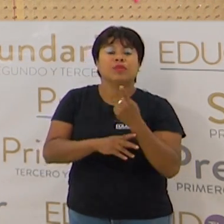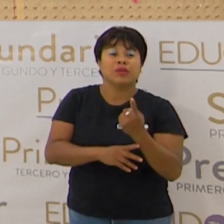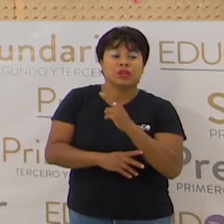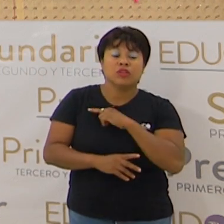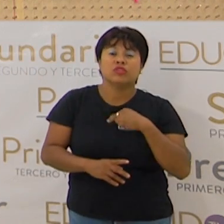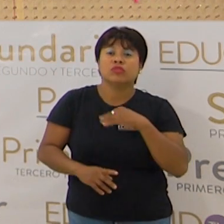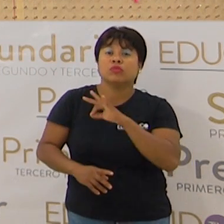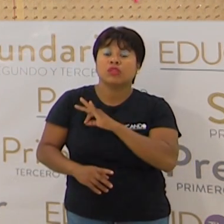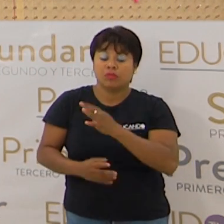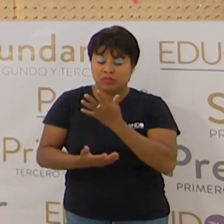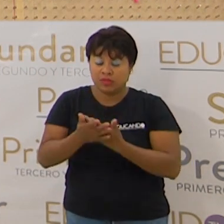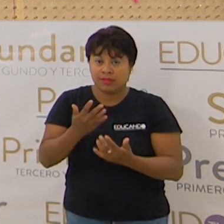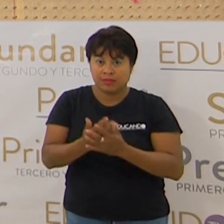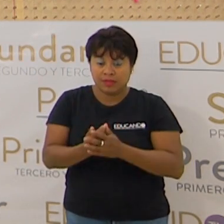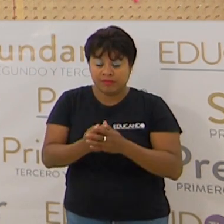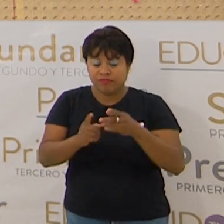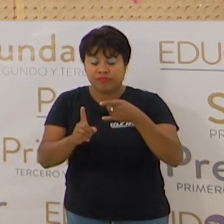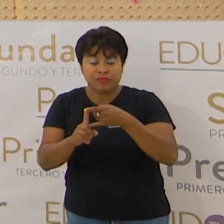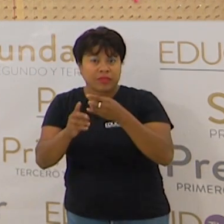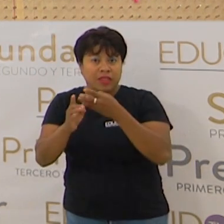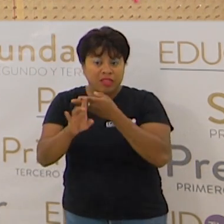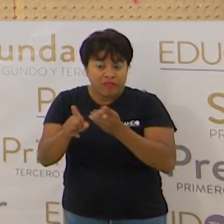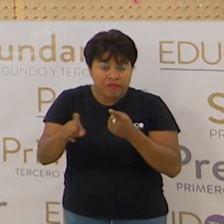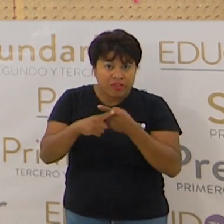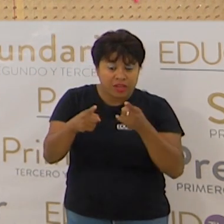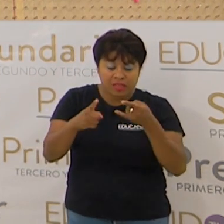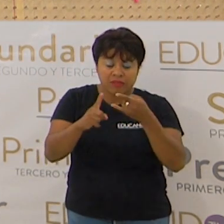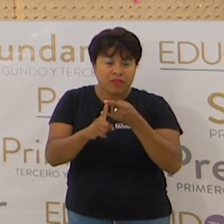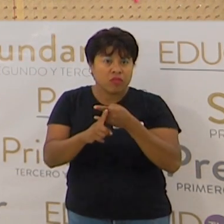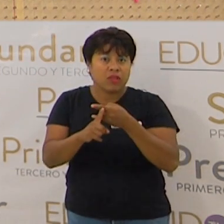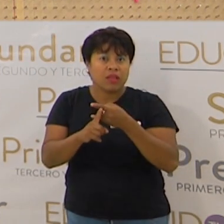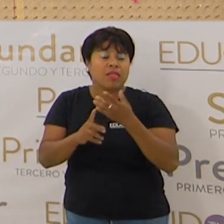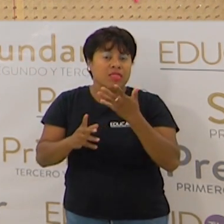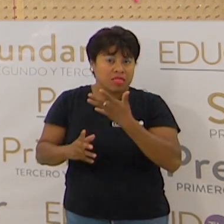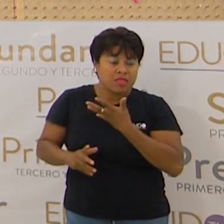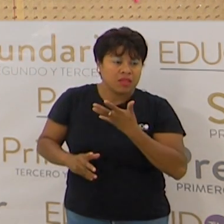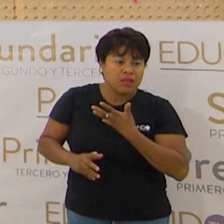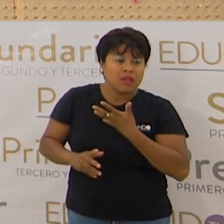porque podemos nosotros armar una figura que tenga